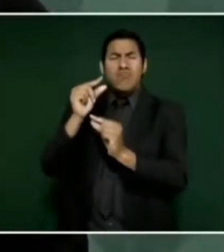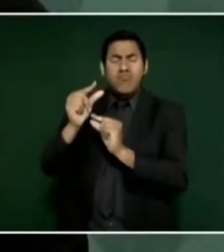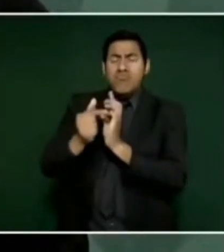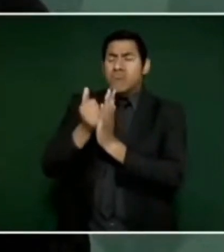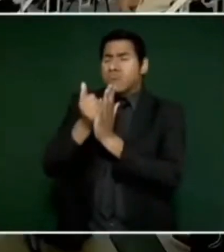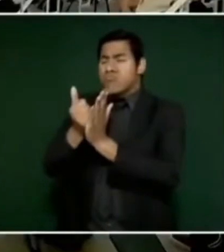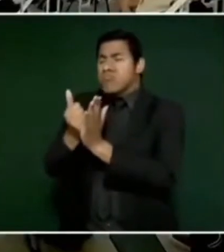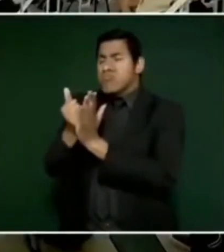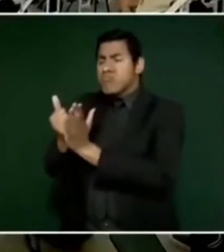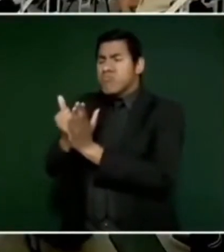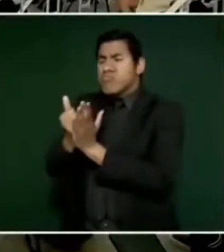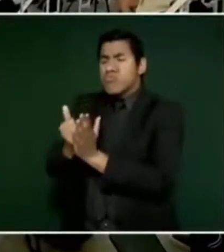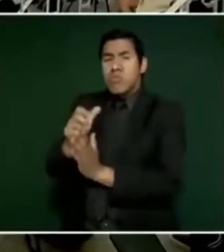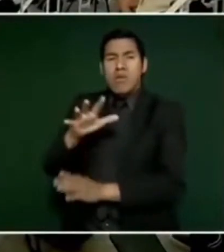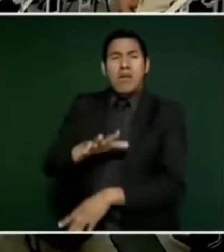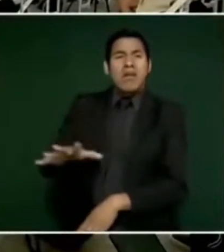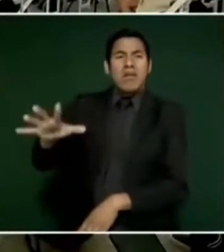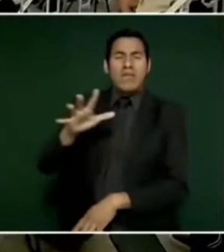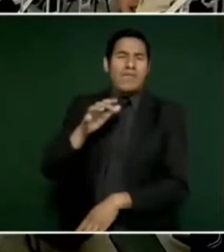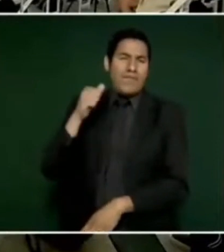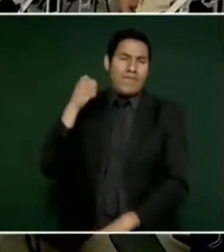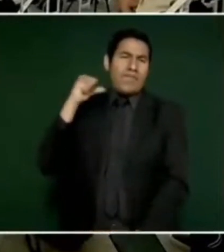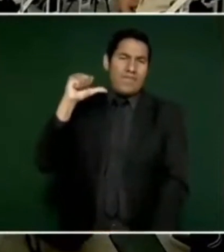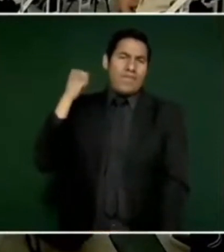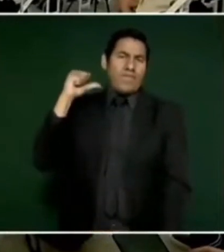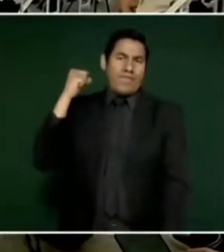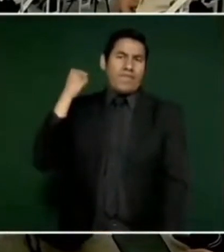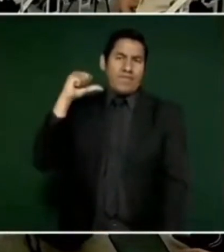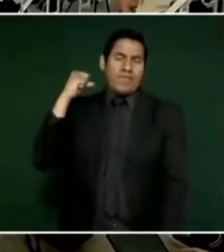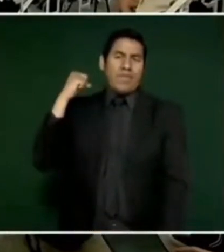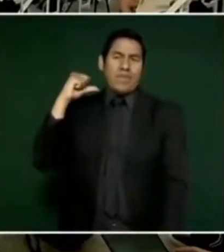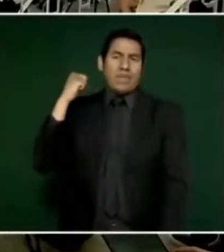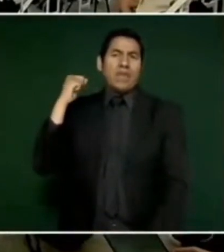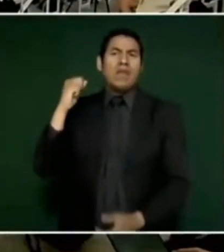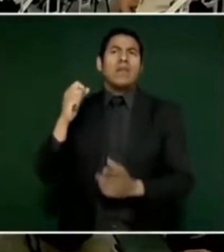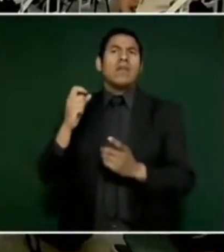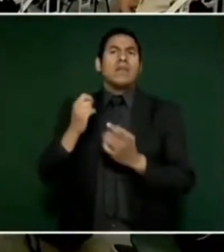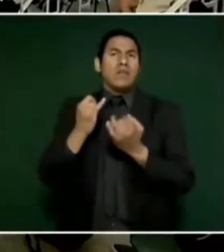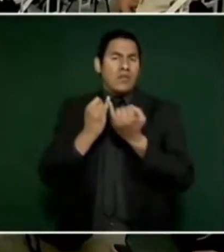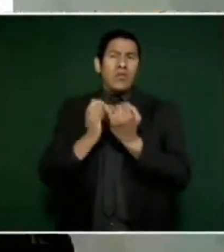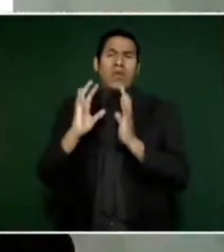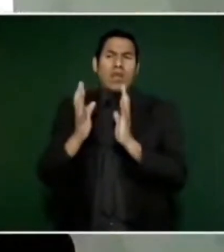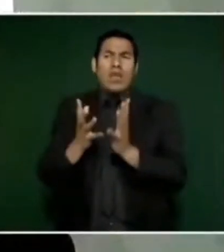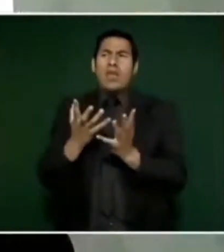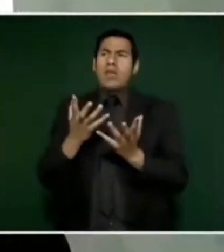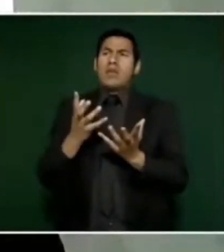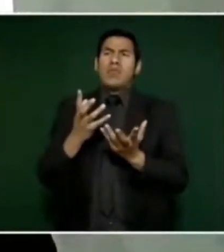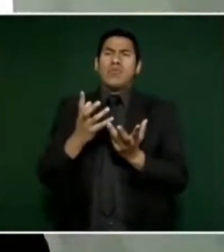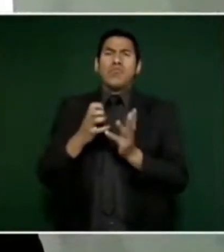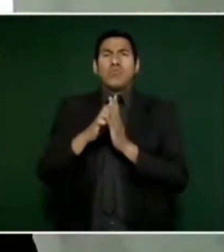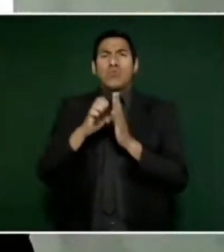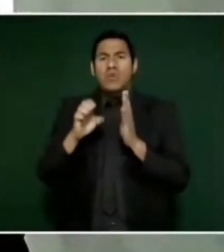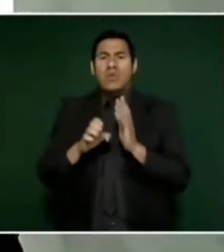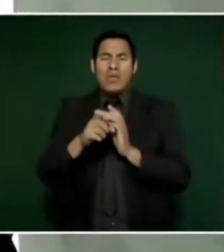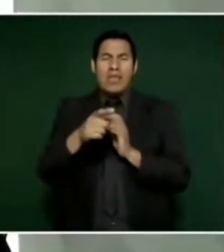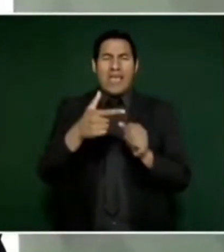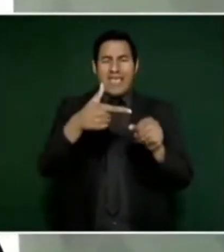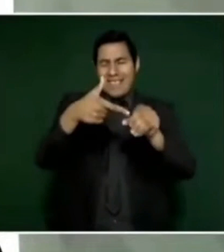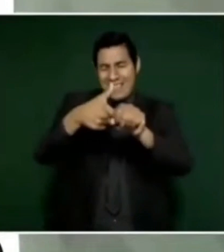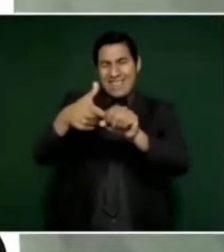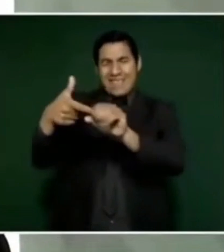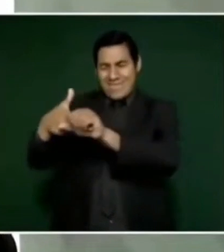en Acapulco. Ya tenemos abiertas 80% de las gasolineras